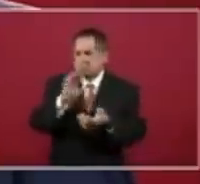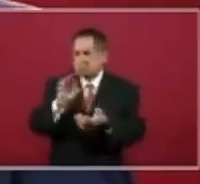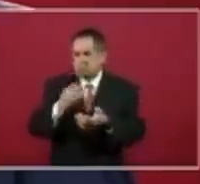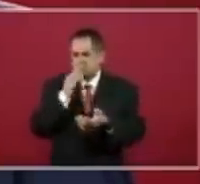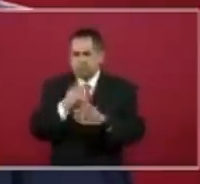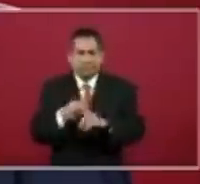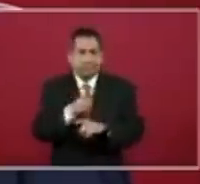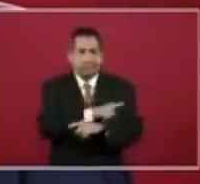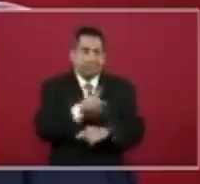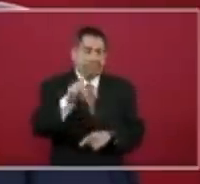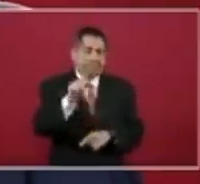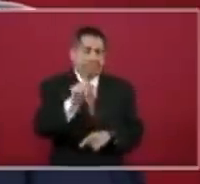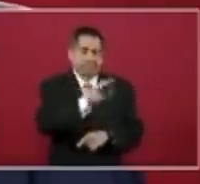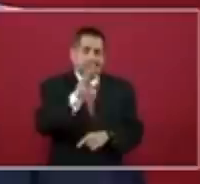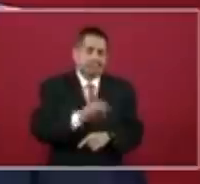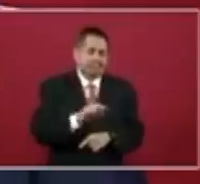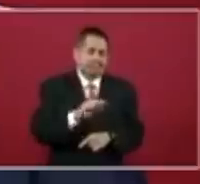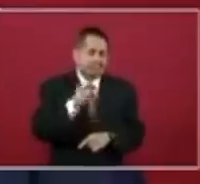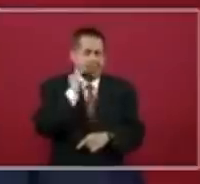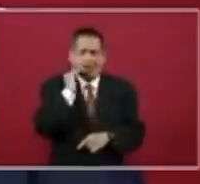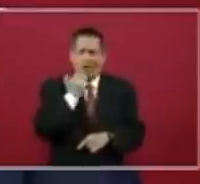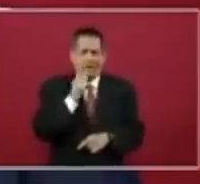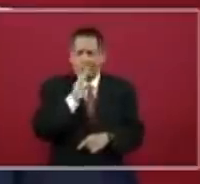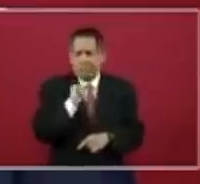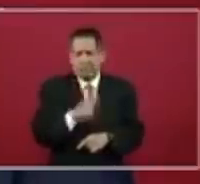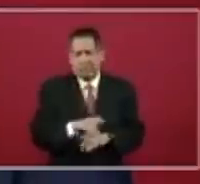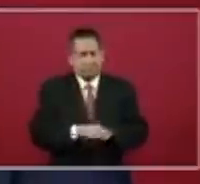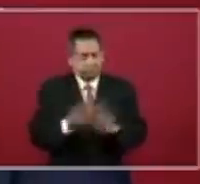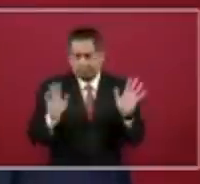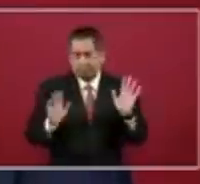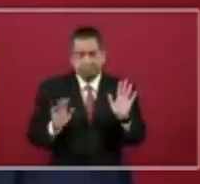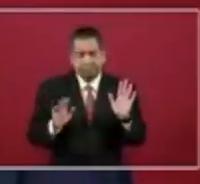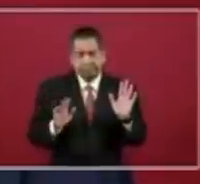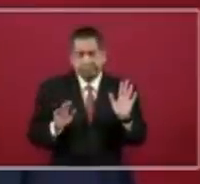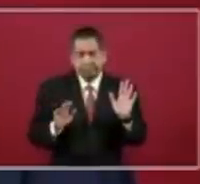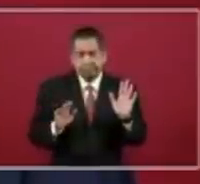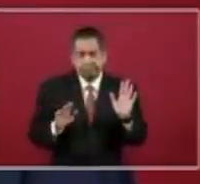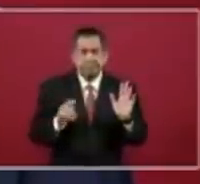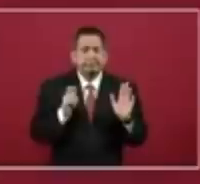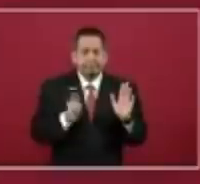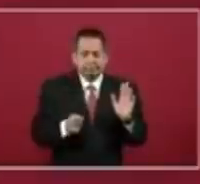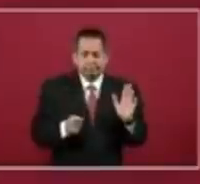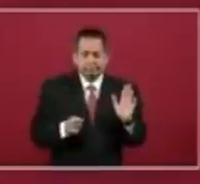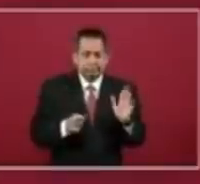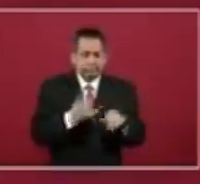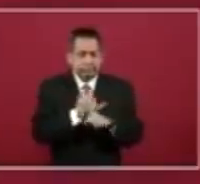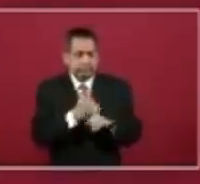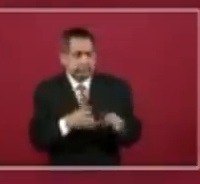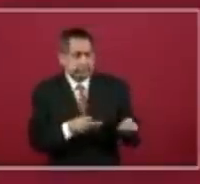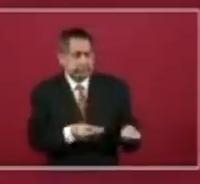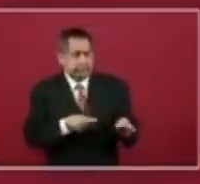70 estaba mal, y tenemos el informe